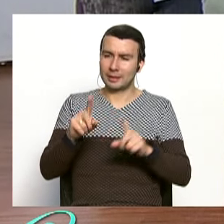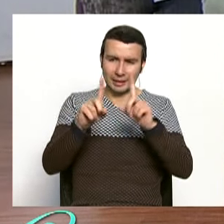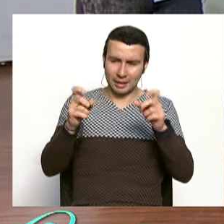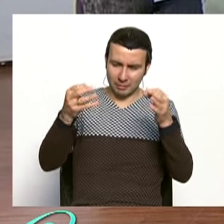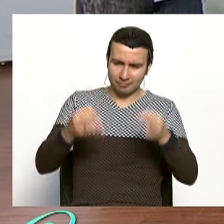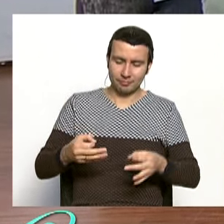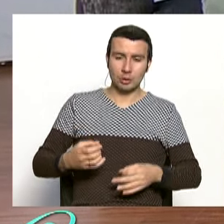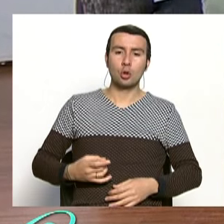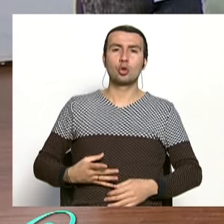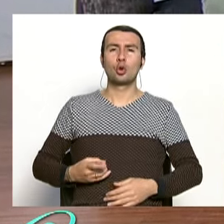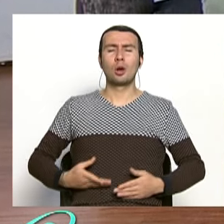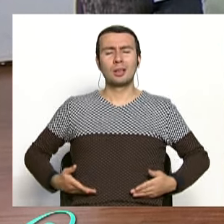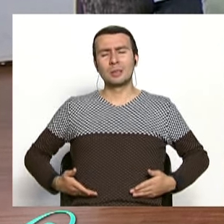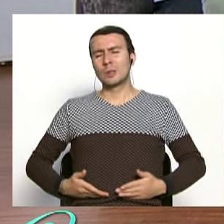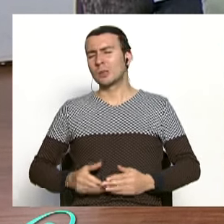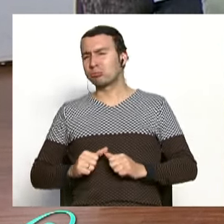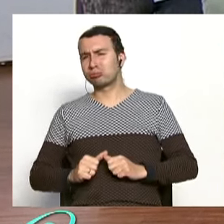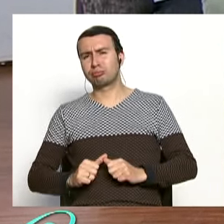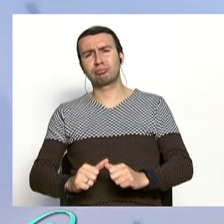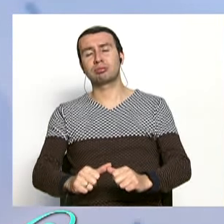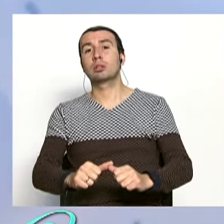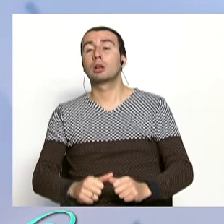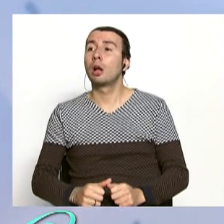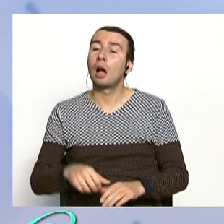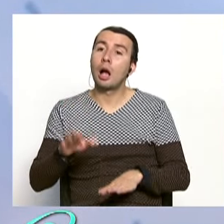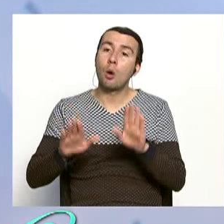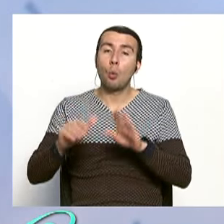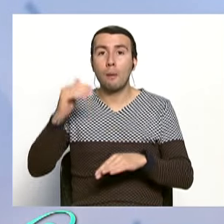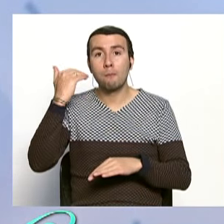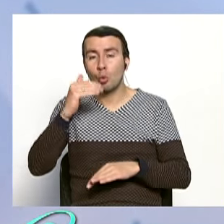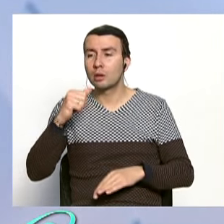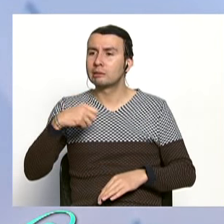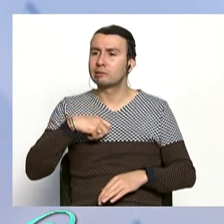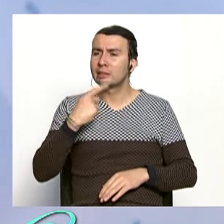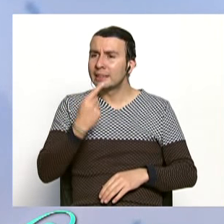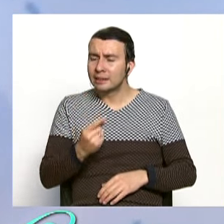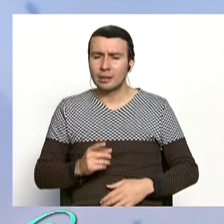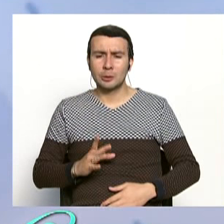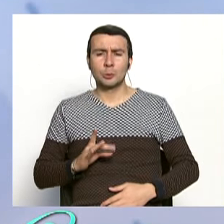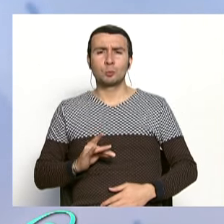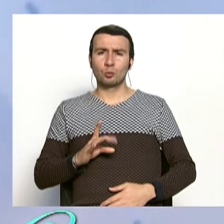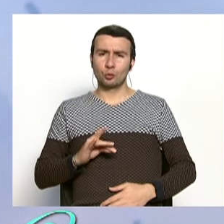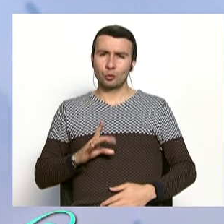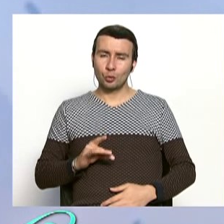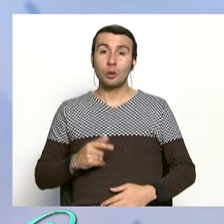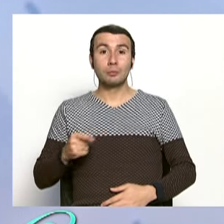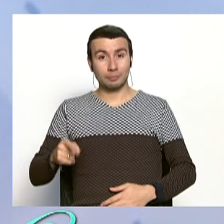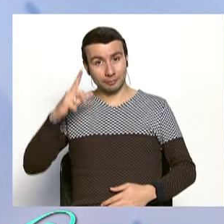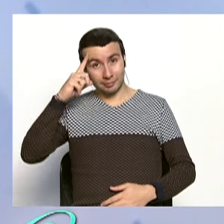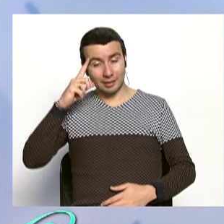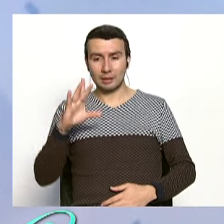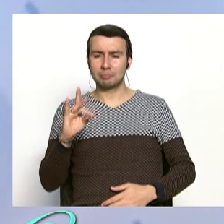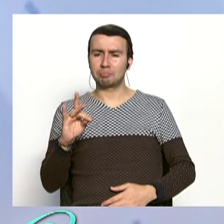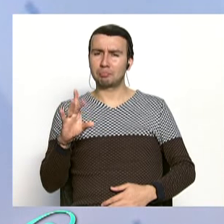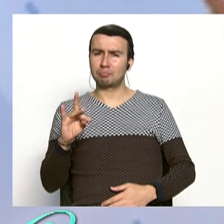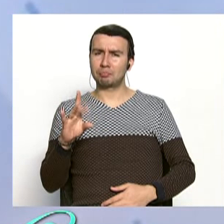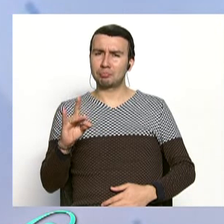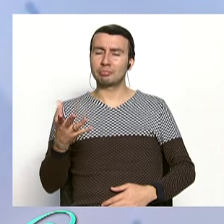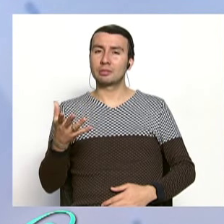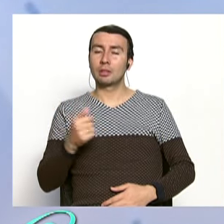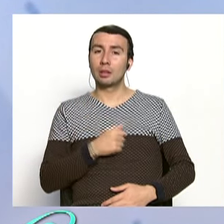del dolor crónico Eh muchas mujeres manifiestan flujos y algunas son diagnosticadas por un proceso